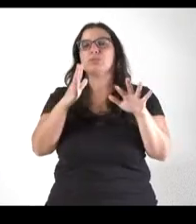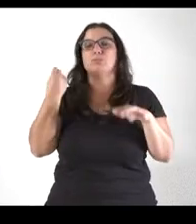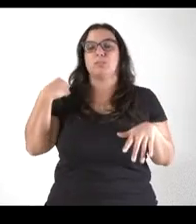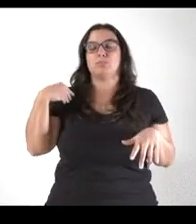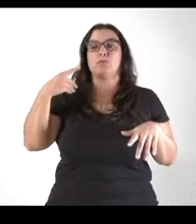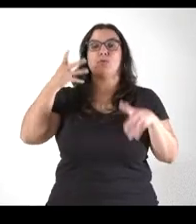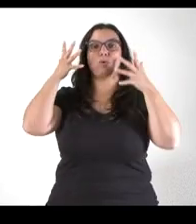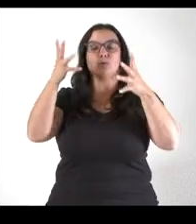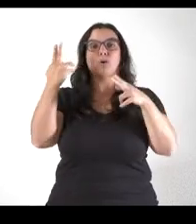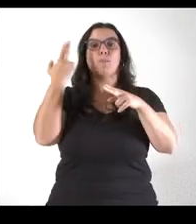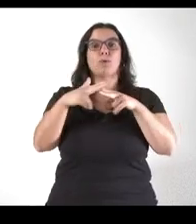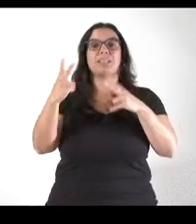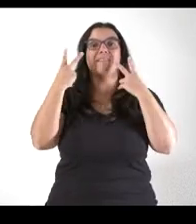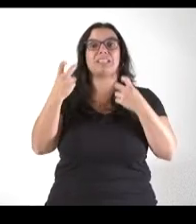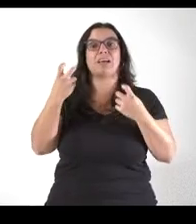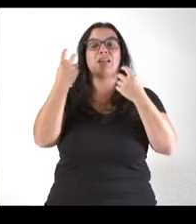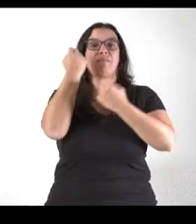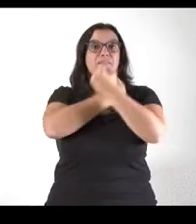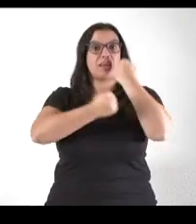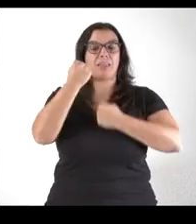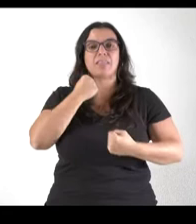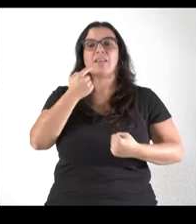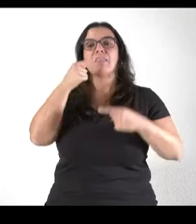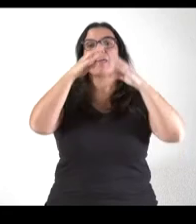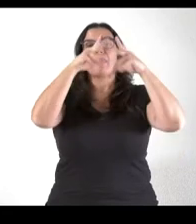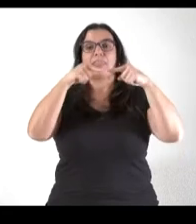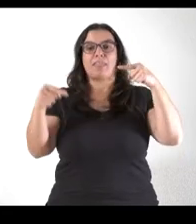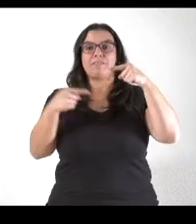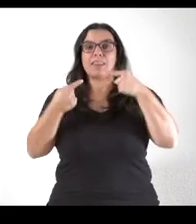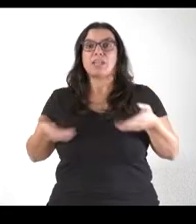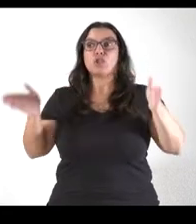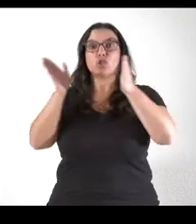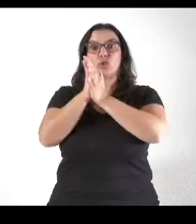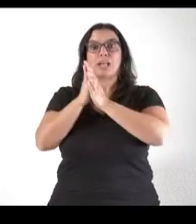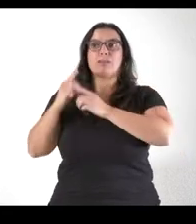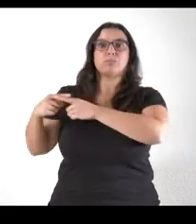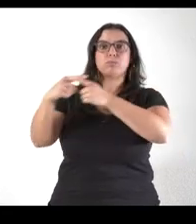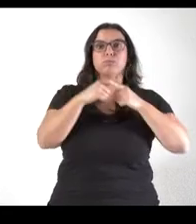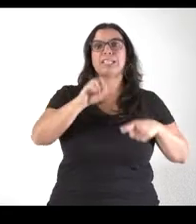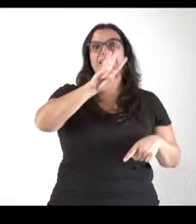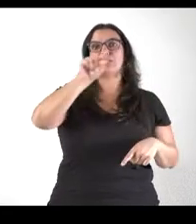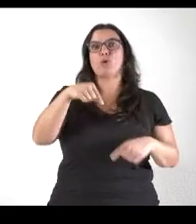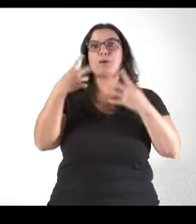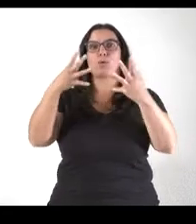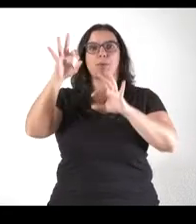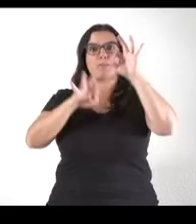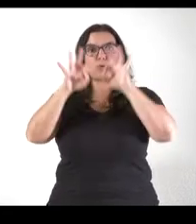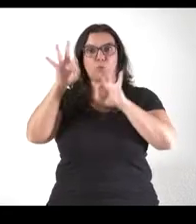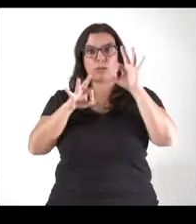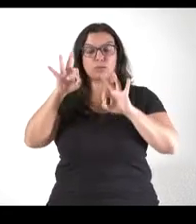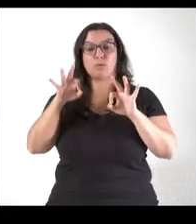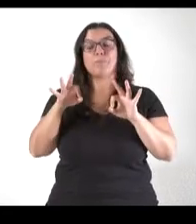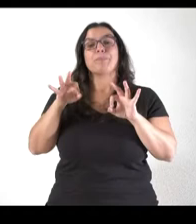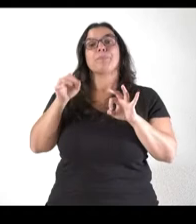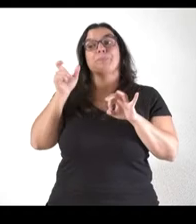de política fiscal y financiera fue un déficit conjunto de las administraciones públicas de España del 3,9%. de los cuales la